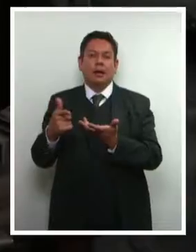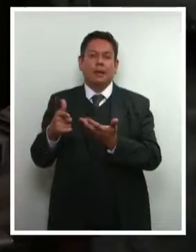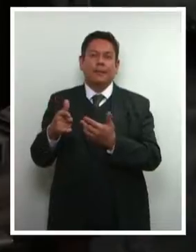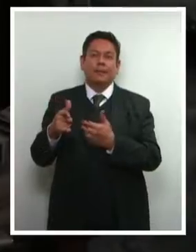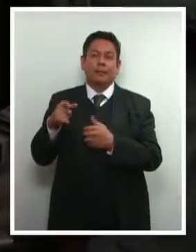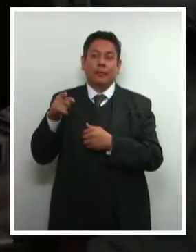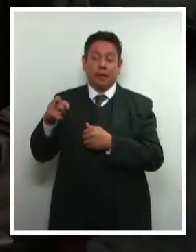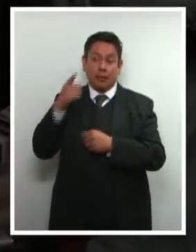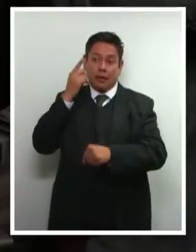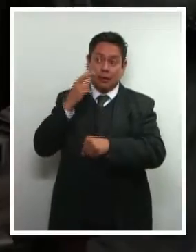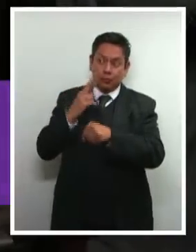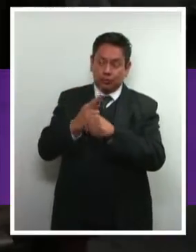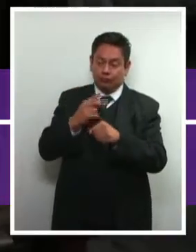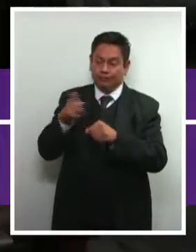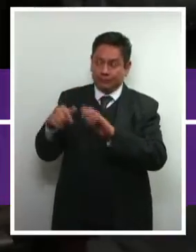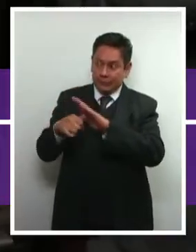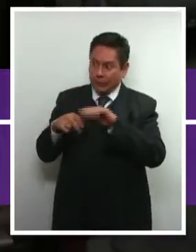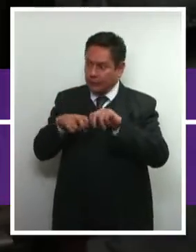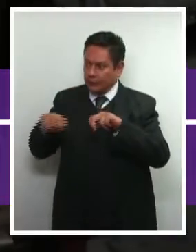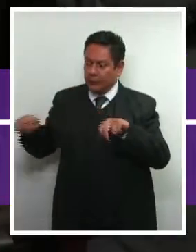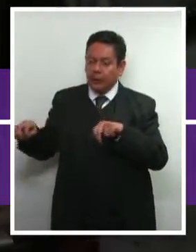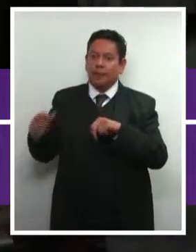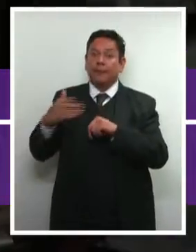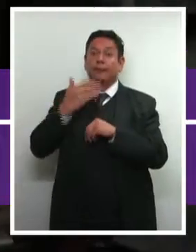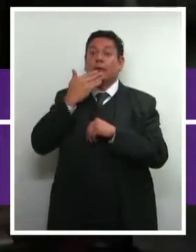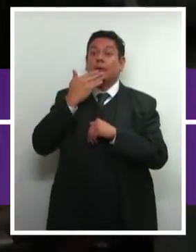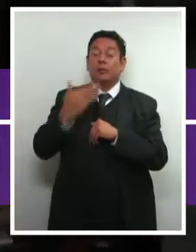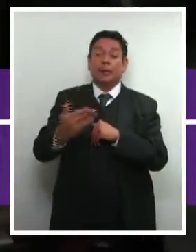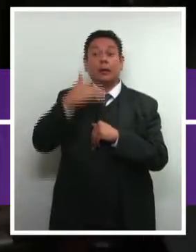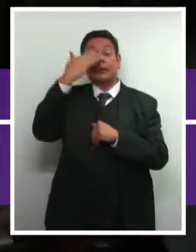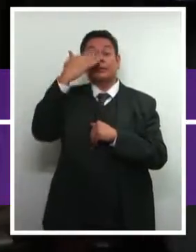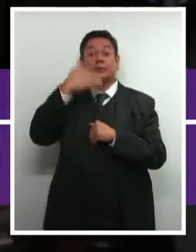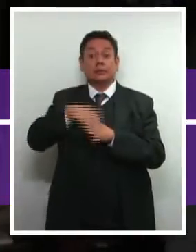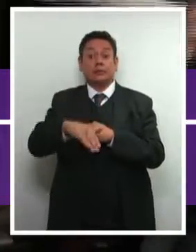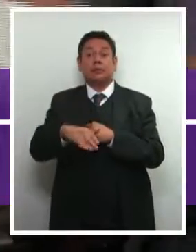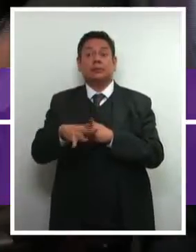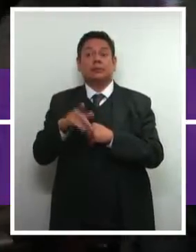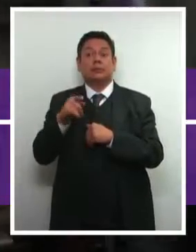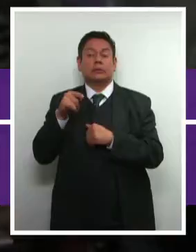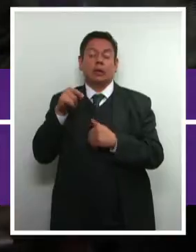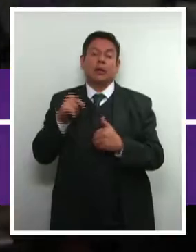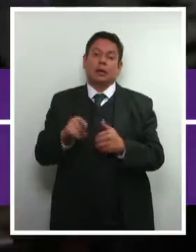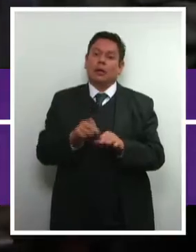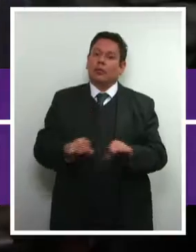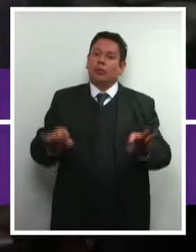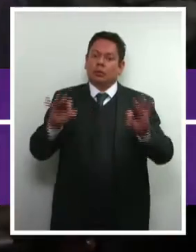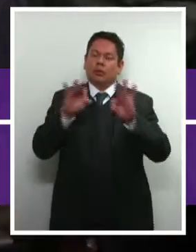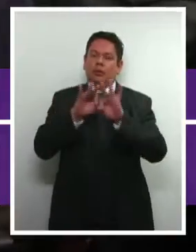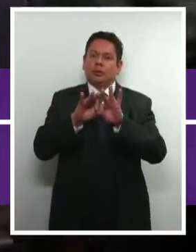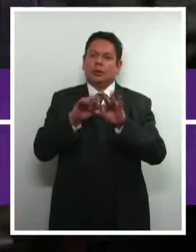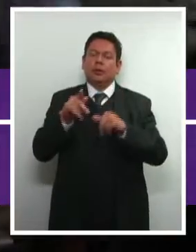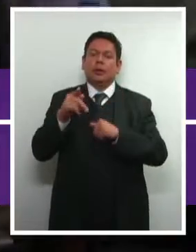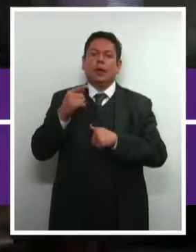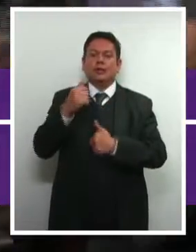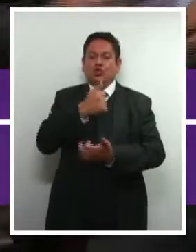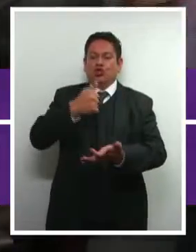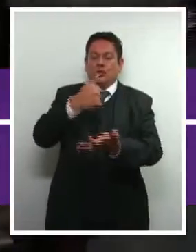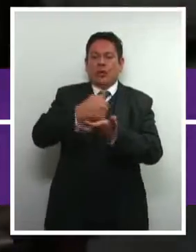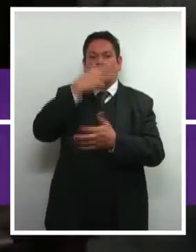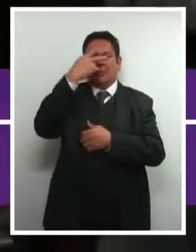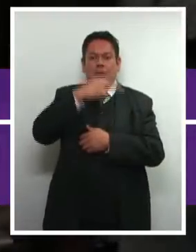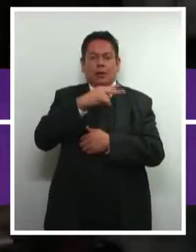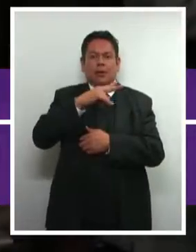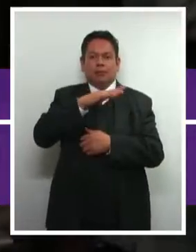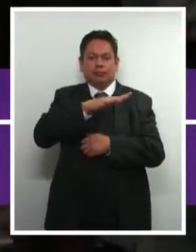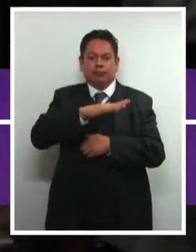Es fundamental reconocer que, dado el contexto fisiográfico en el que se encuentra nuestra ciudad,